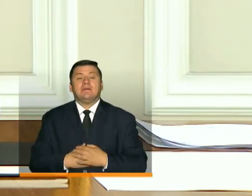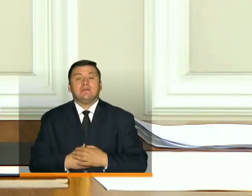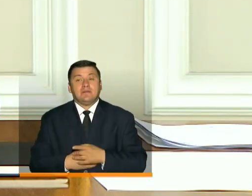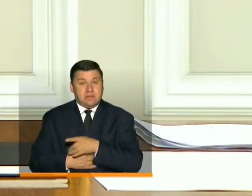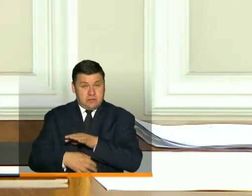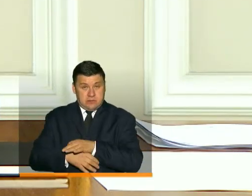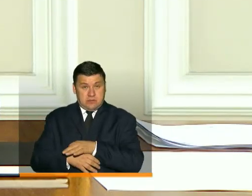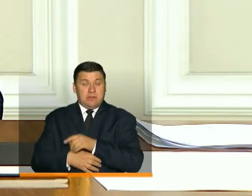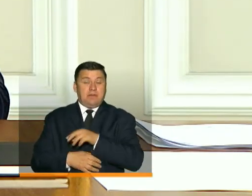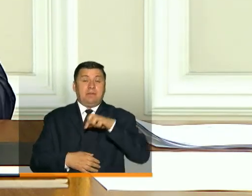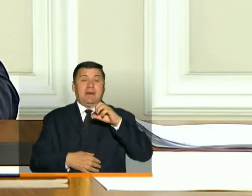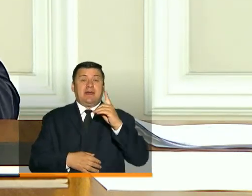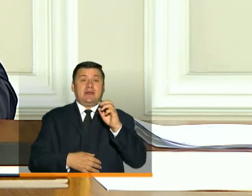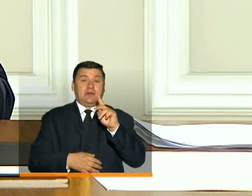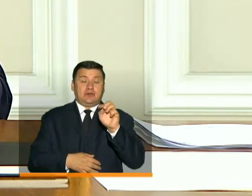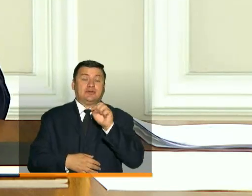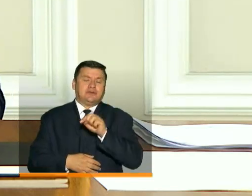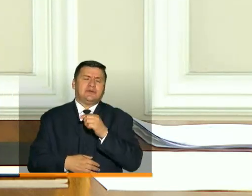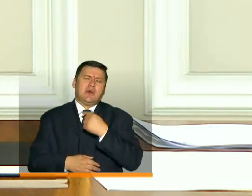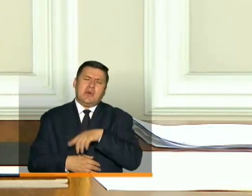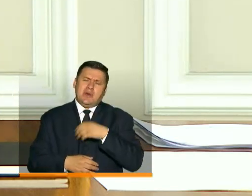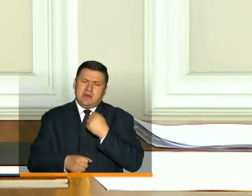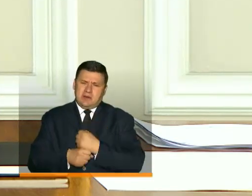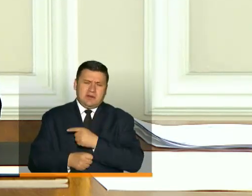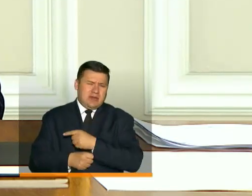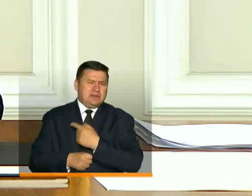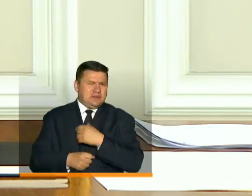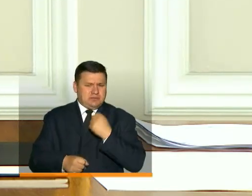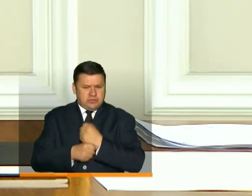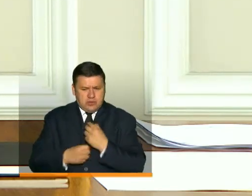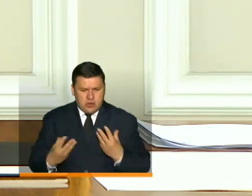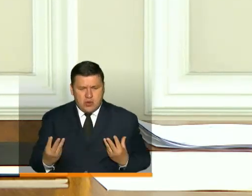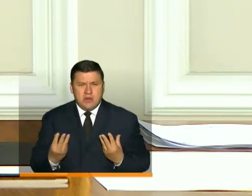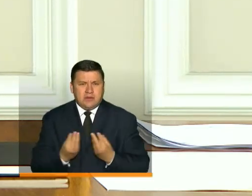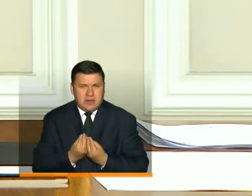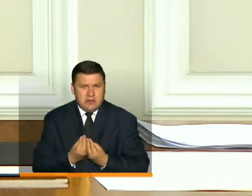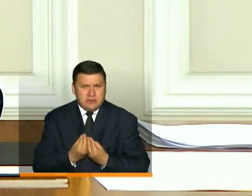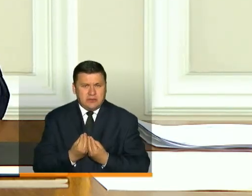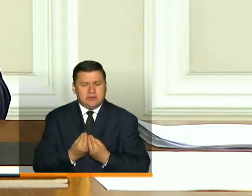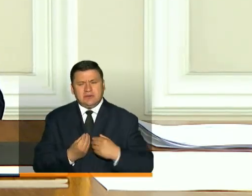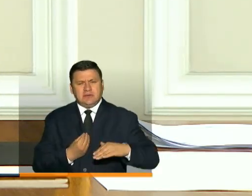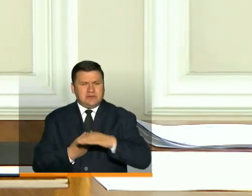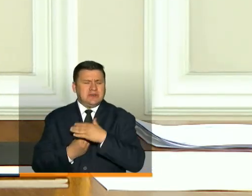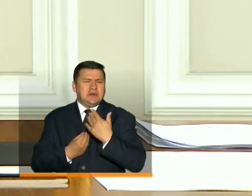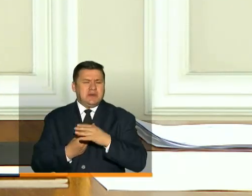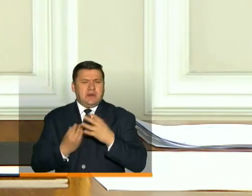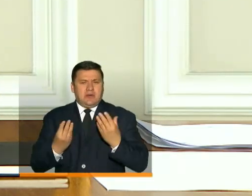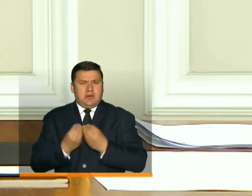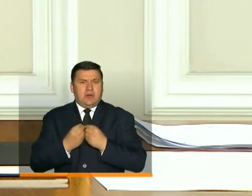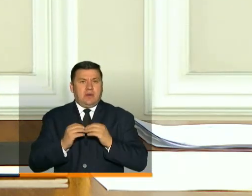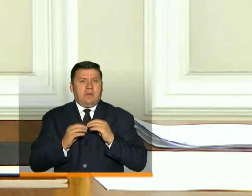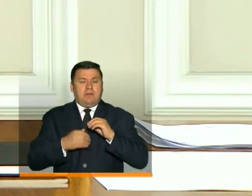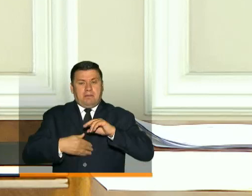Y el doctor Tedros ha venido trabajando con Colombia y su equipo, orientándonos, lo ha hecho también con el equipo de la Organización Panamericana de la